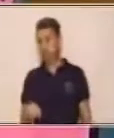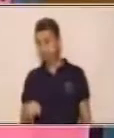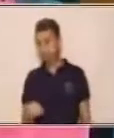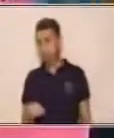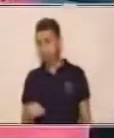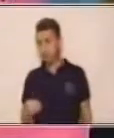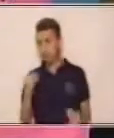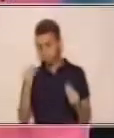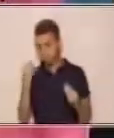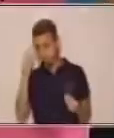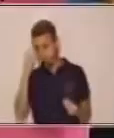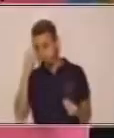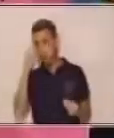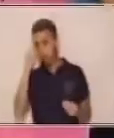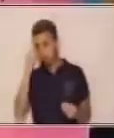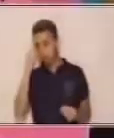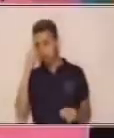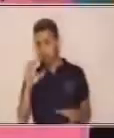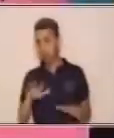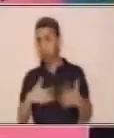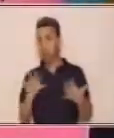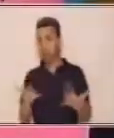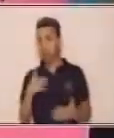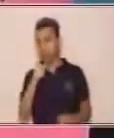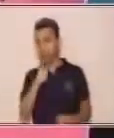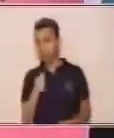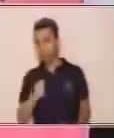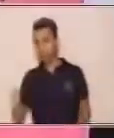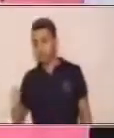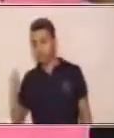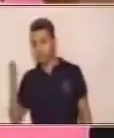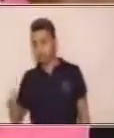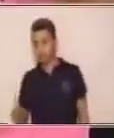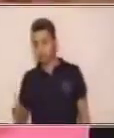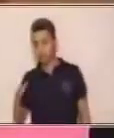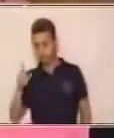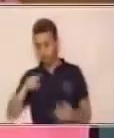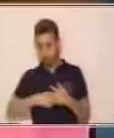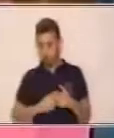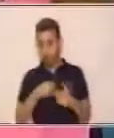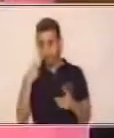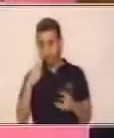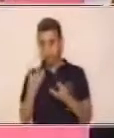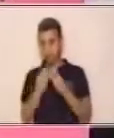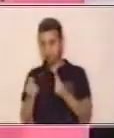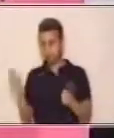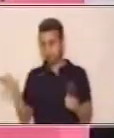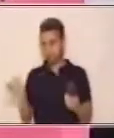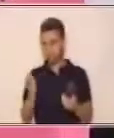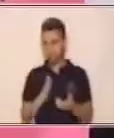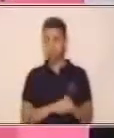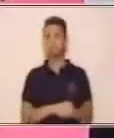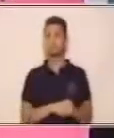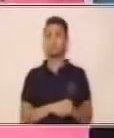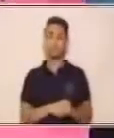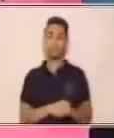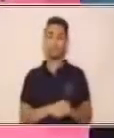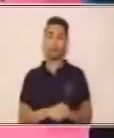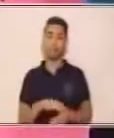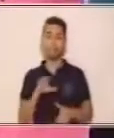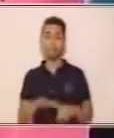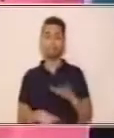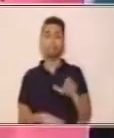mucha conciencia en cuanto a cuál es tu lado derecho y poder empezar a resolverlo. Paso número 3.